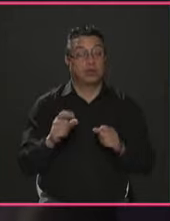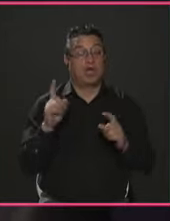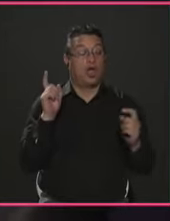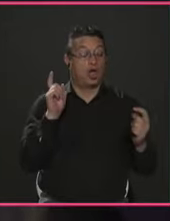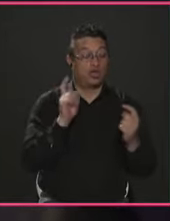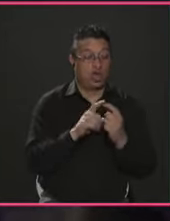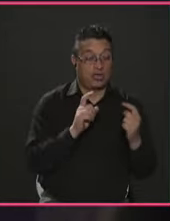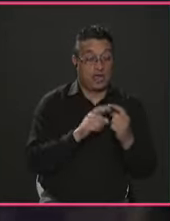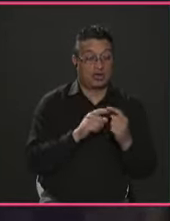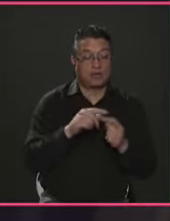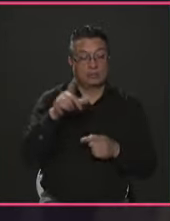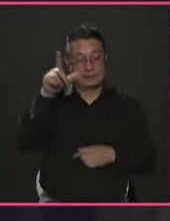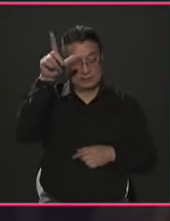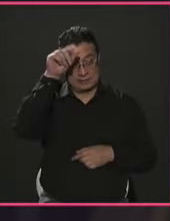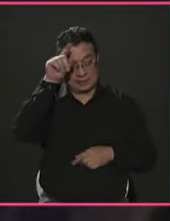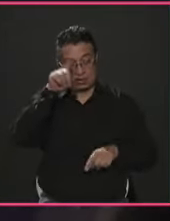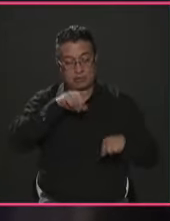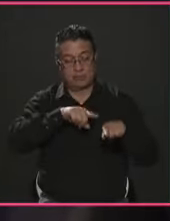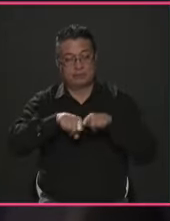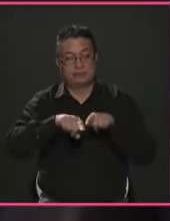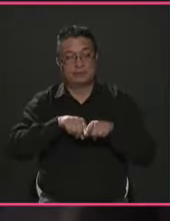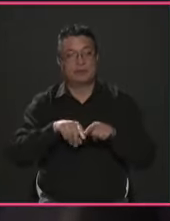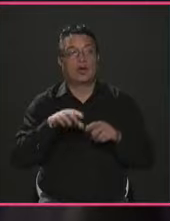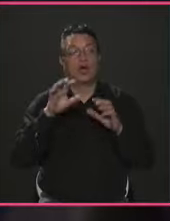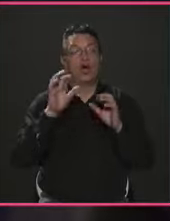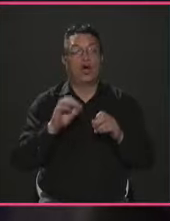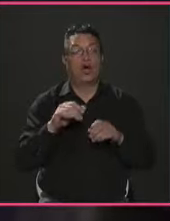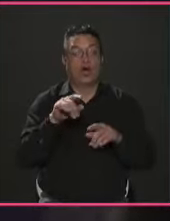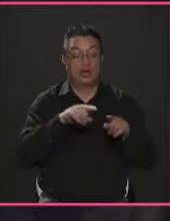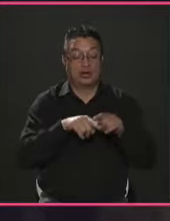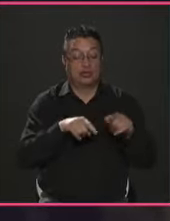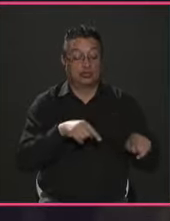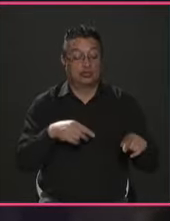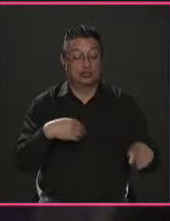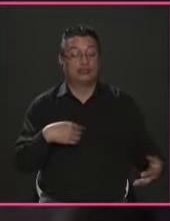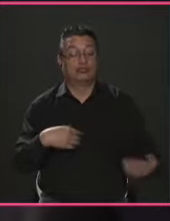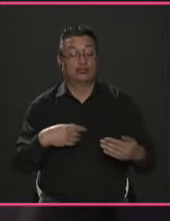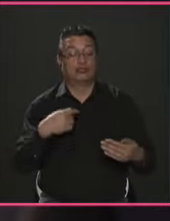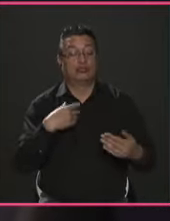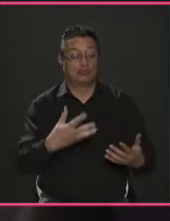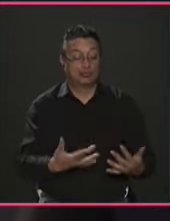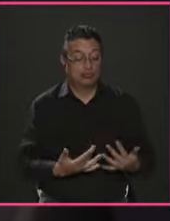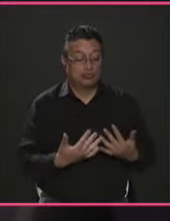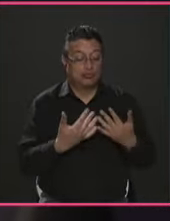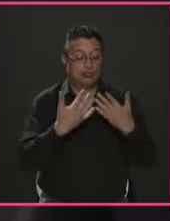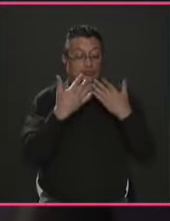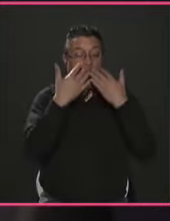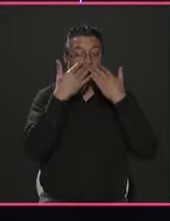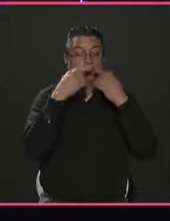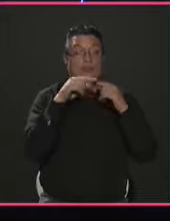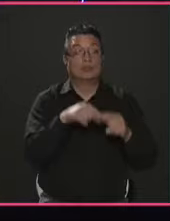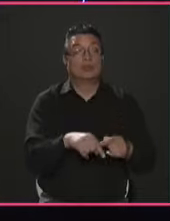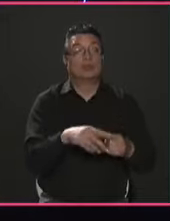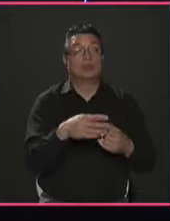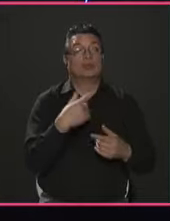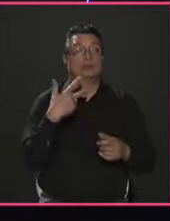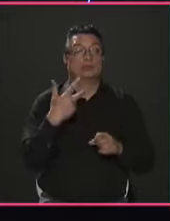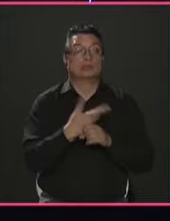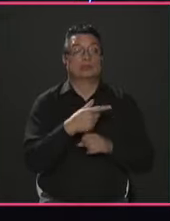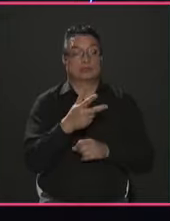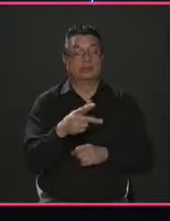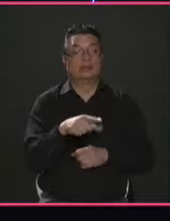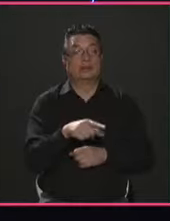contacto con ratones o rodador que lo lleva y uno respira material de ese